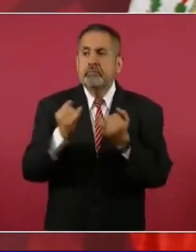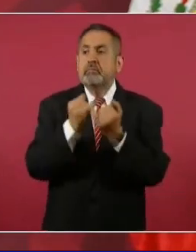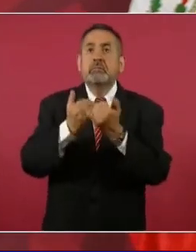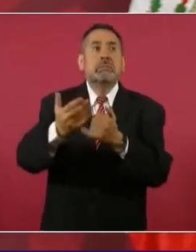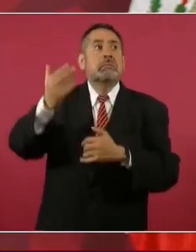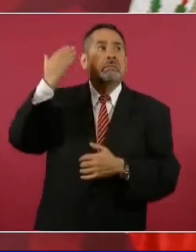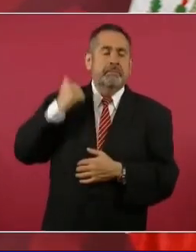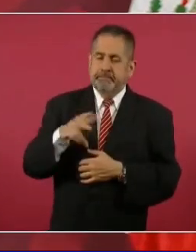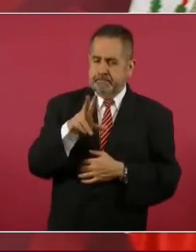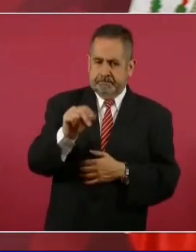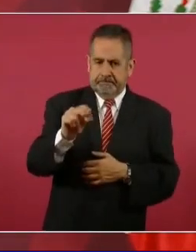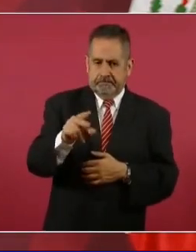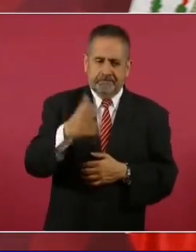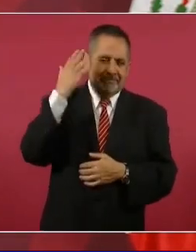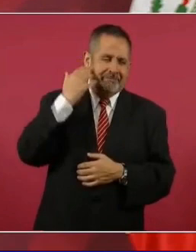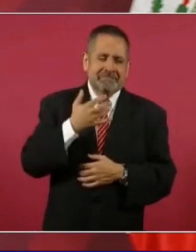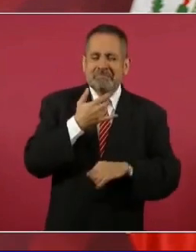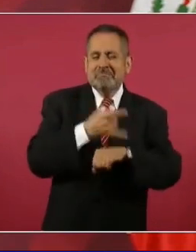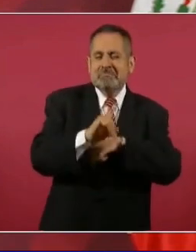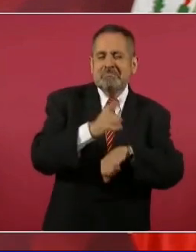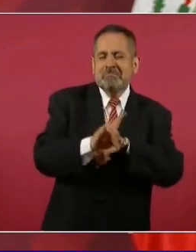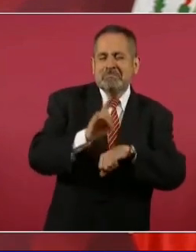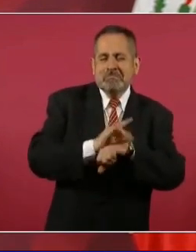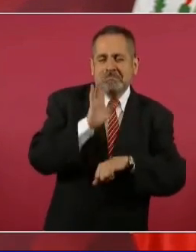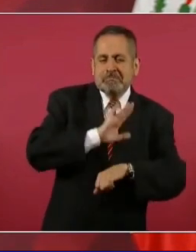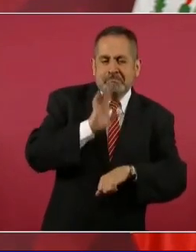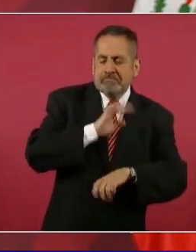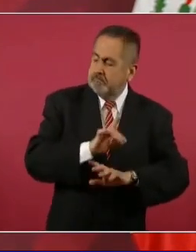antes, Estado de chueco.